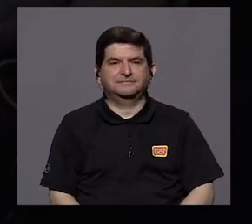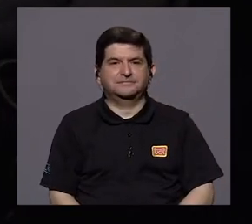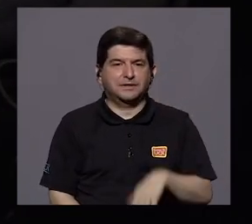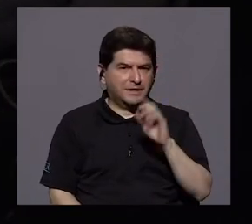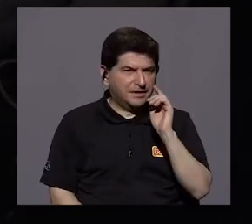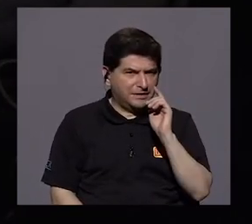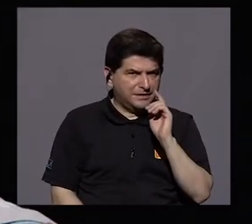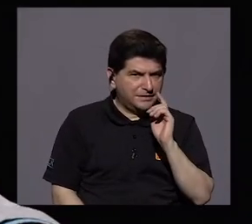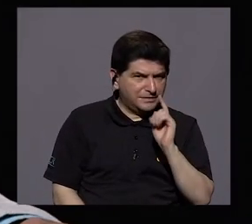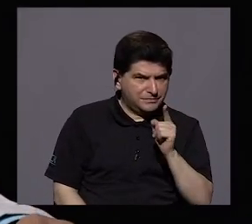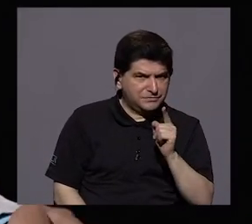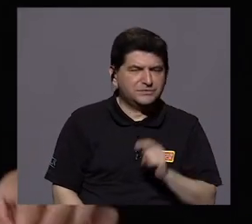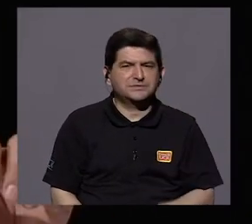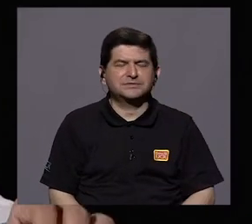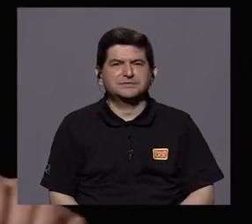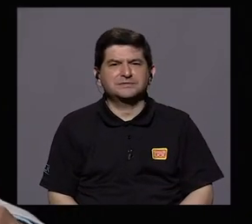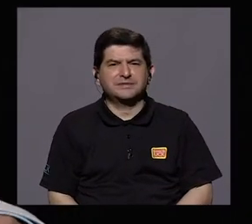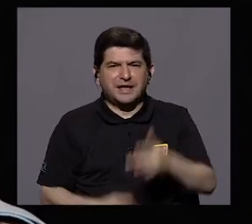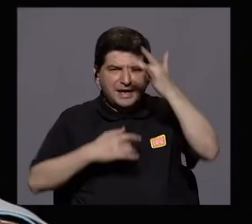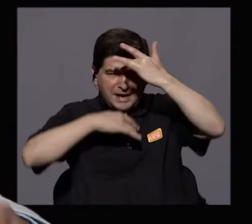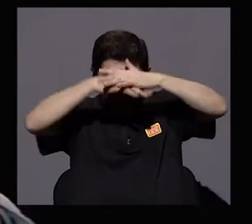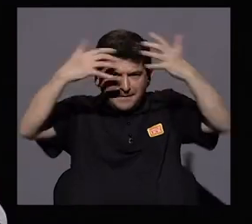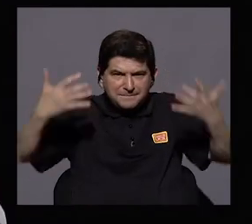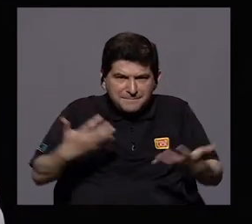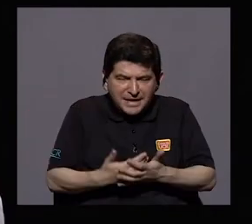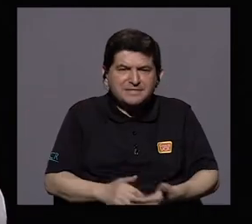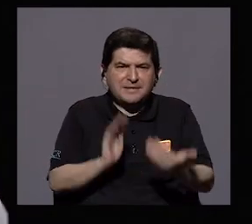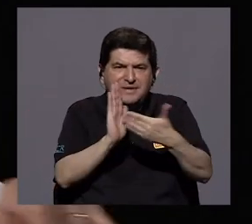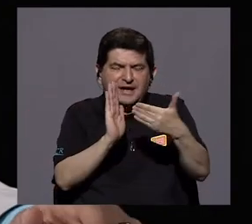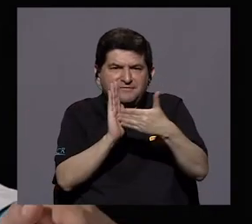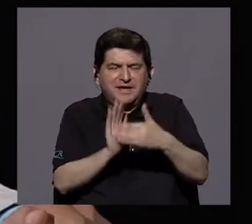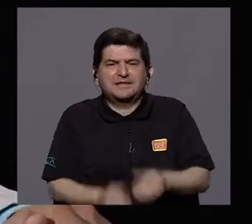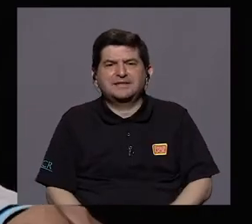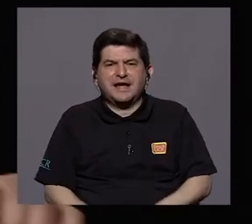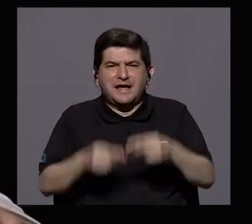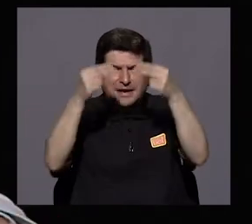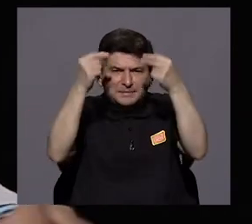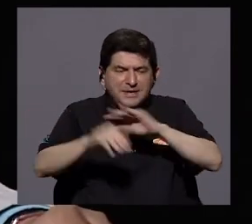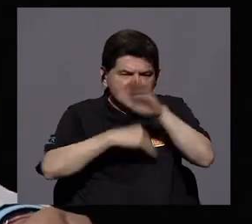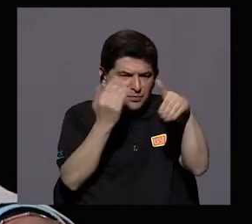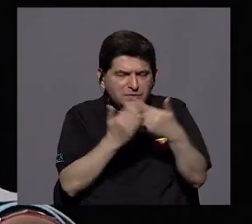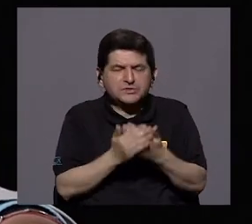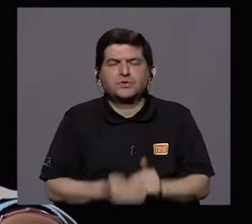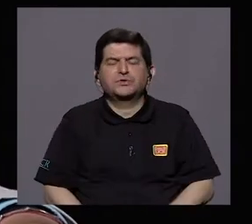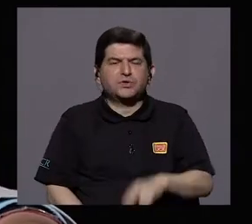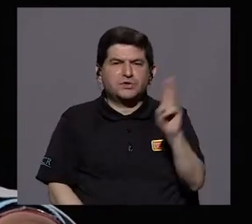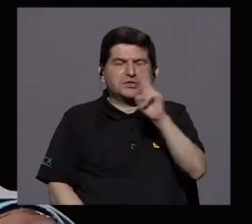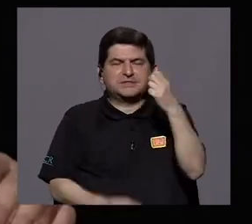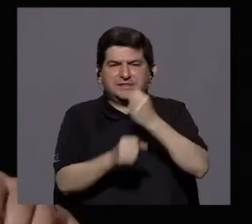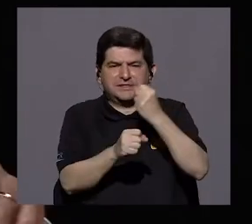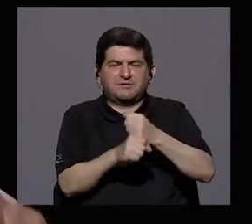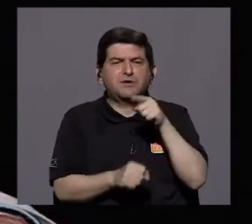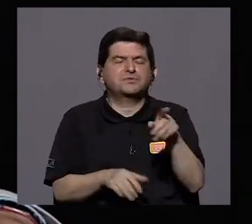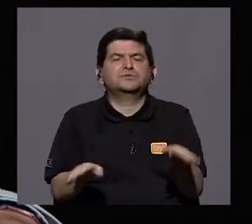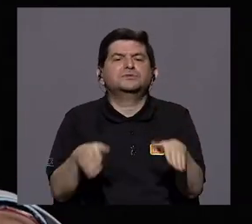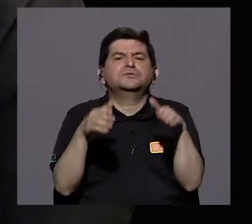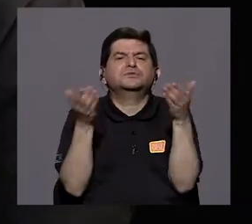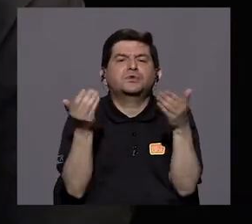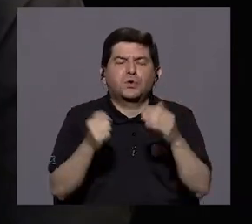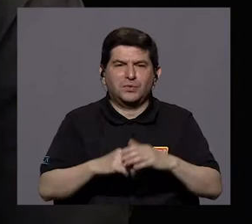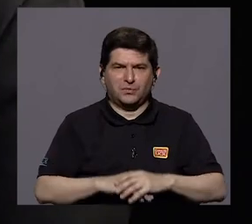Don Román, la pandemia ha afectado el presupuesto de todas las unidades de trabajo. ¿Cómo le ha ido a